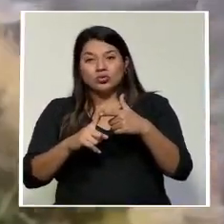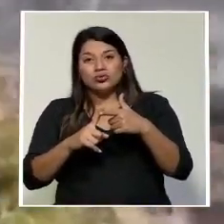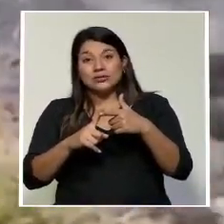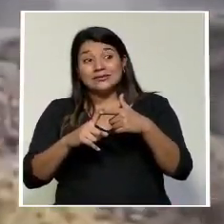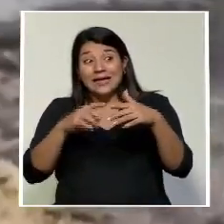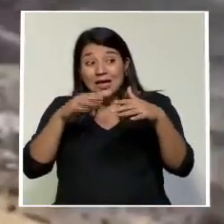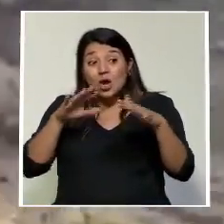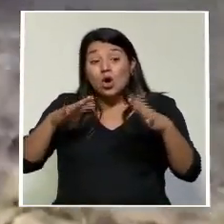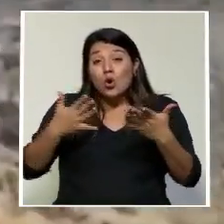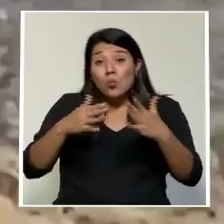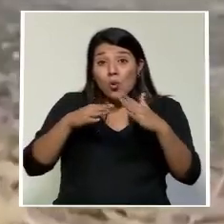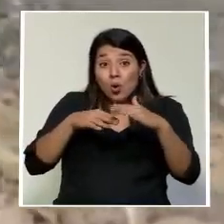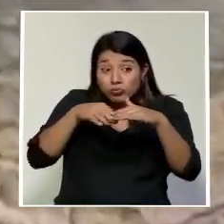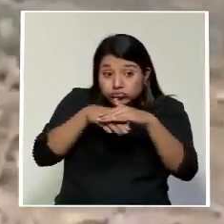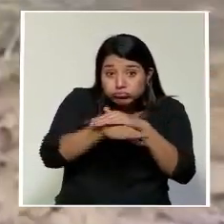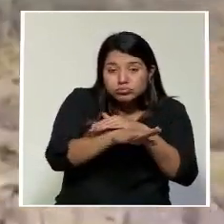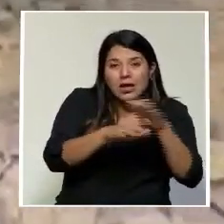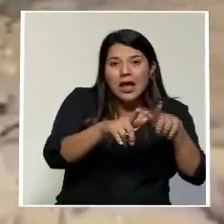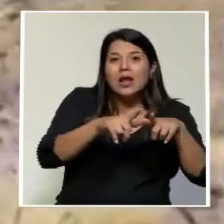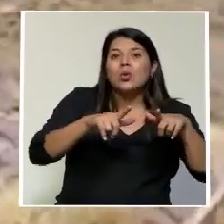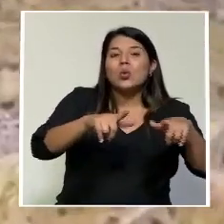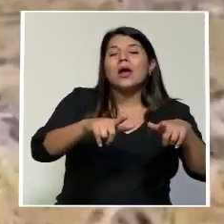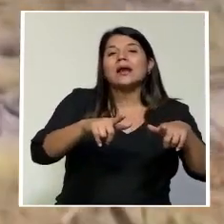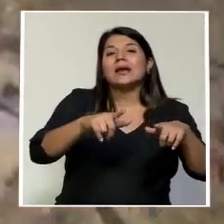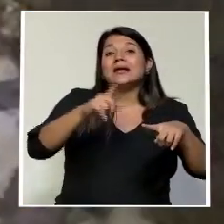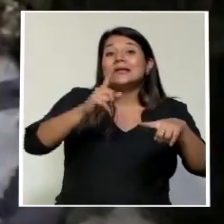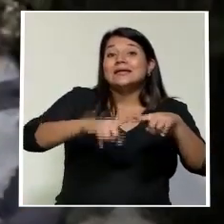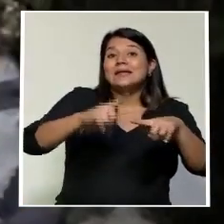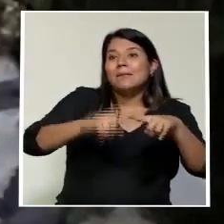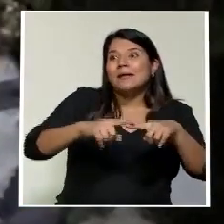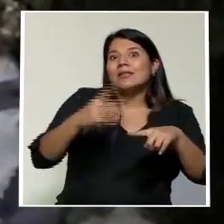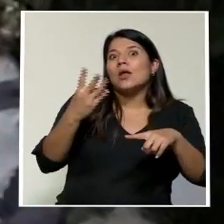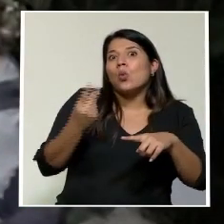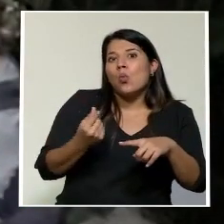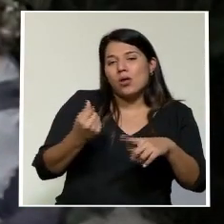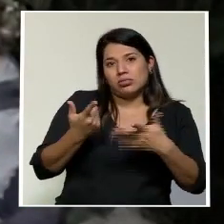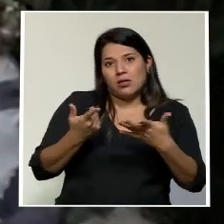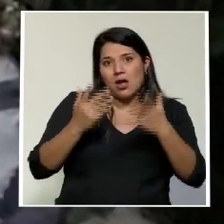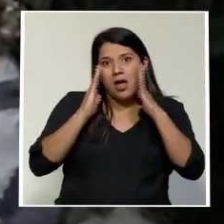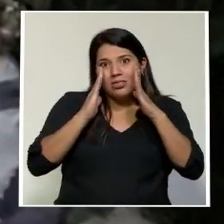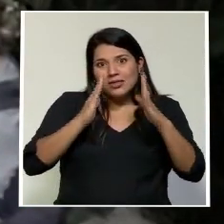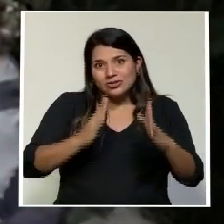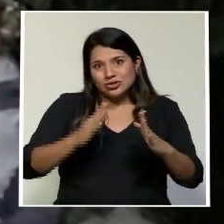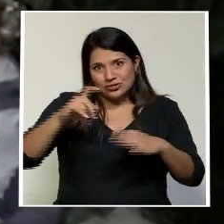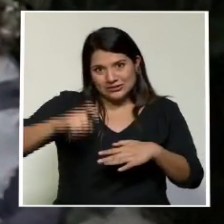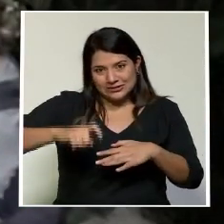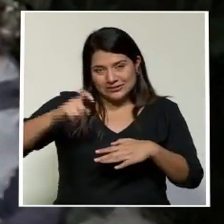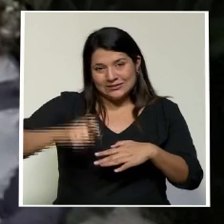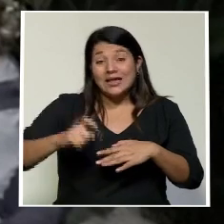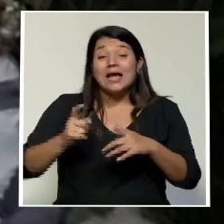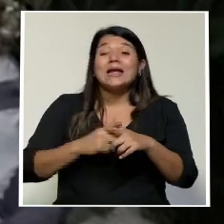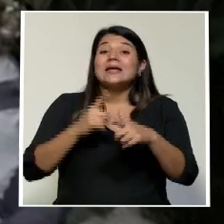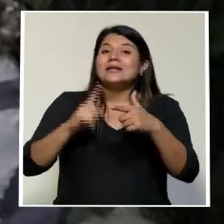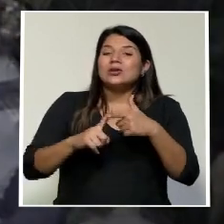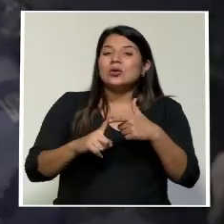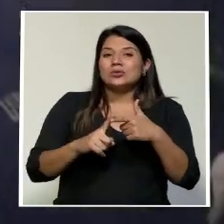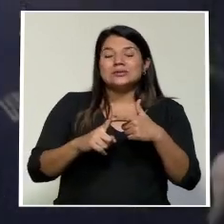va a subir o minimizar la cantidad de costos que va a tener esto. Entonces, el tener esta